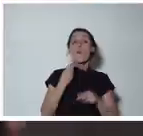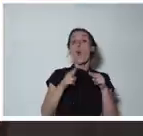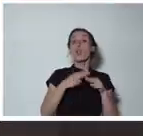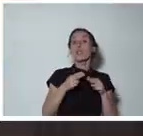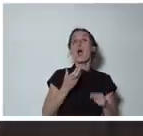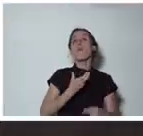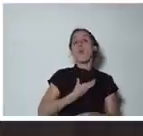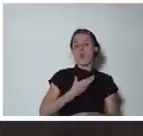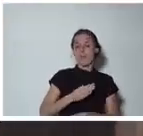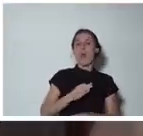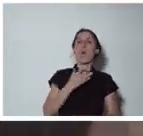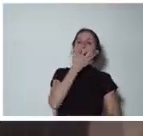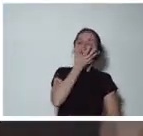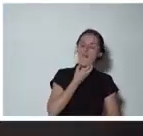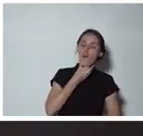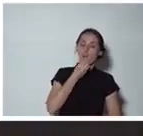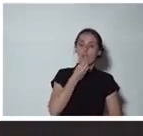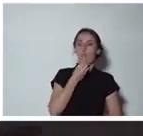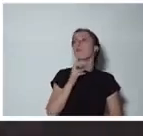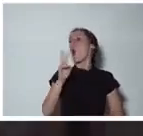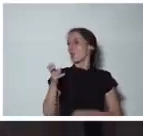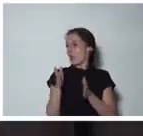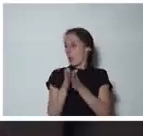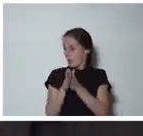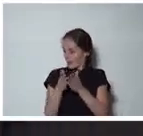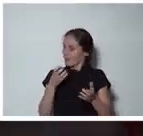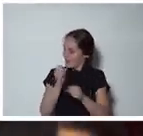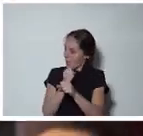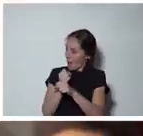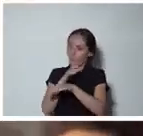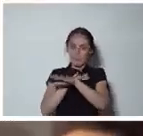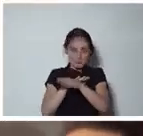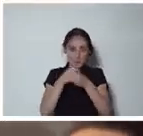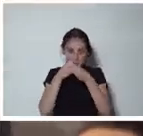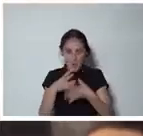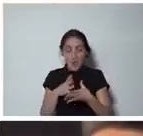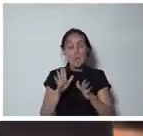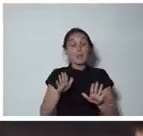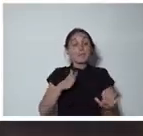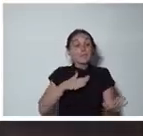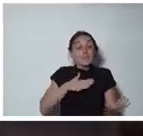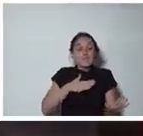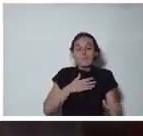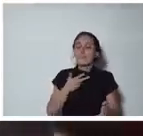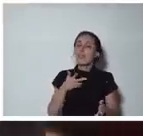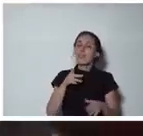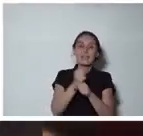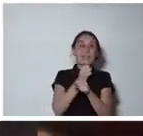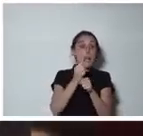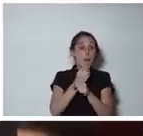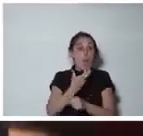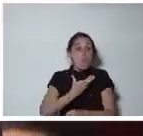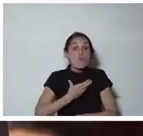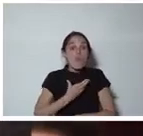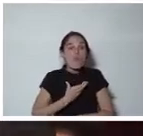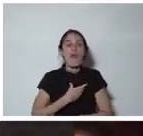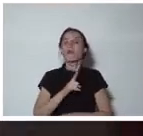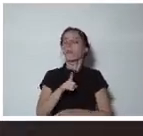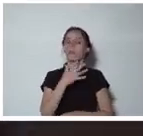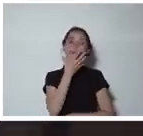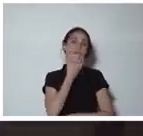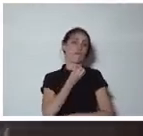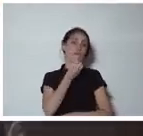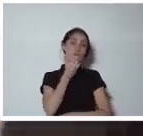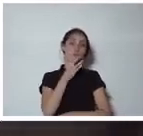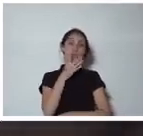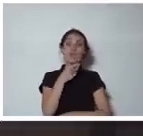querer despreciar el trabajo de otras compañeras pero realmente a mí me encanta precisamente porque es la política de la vida cotidiana es la política